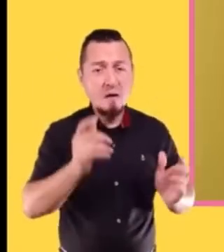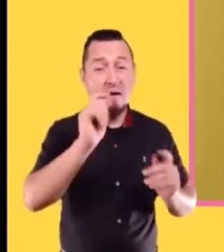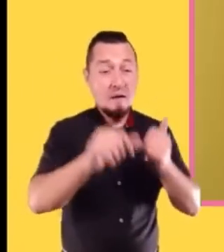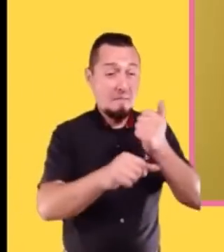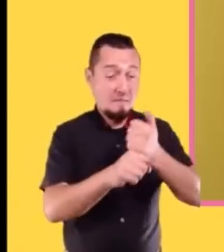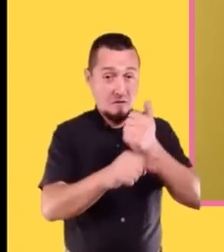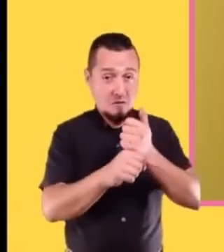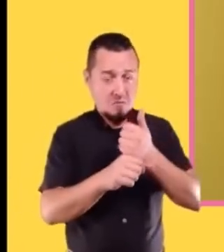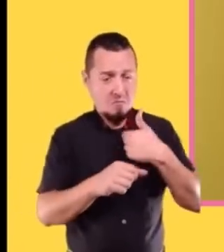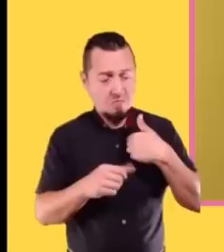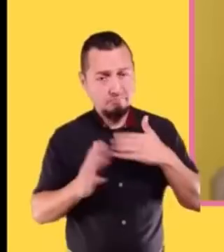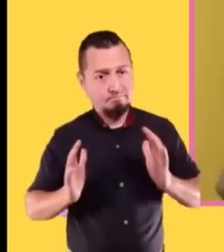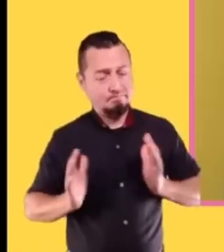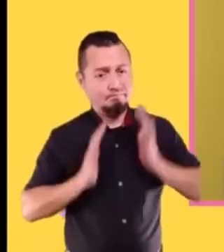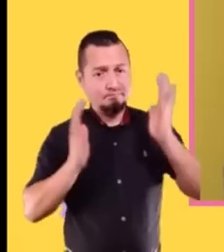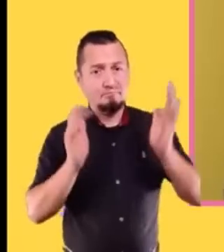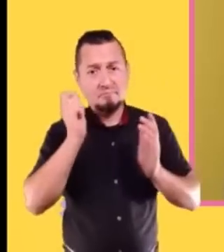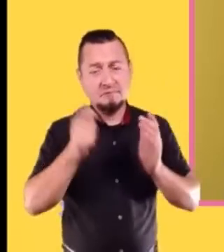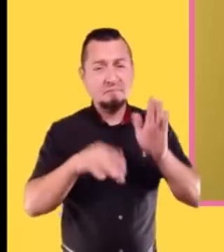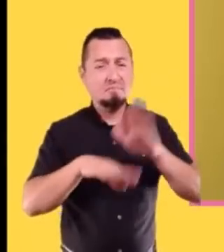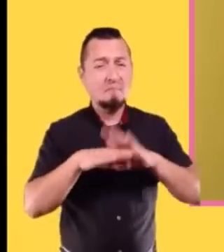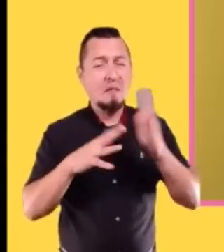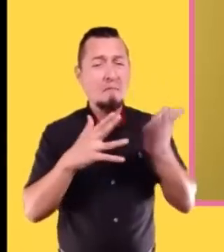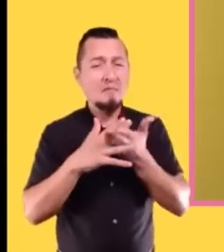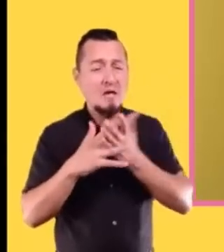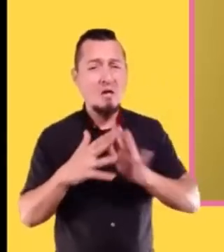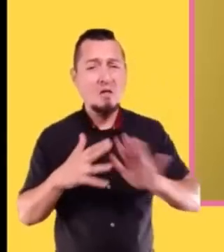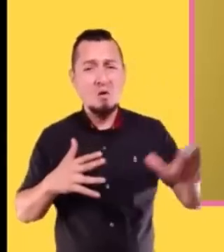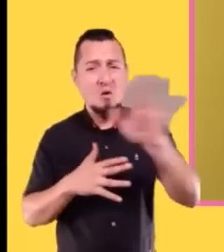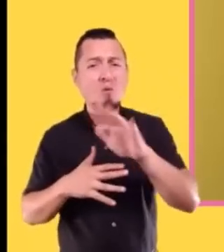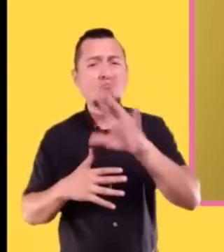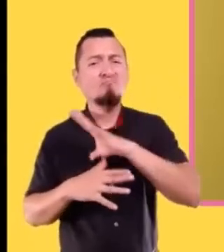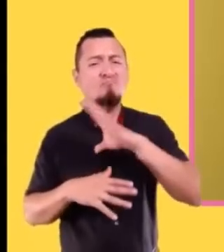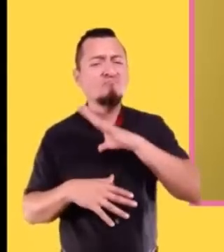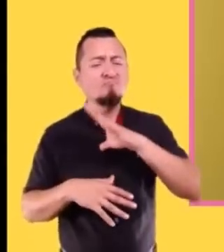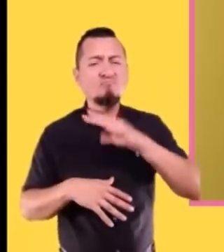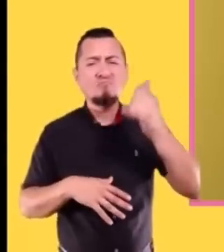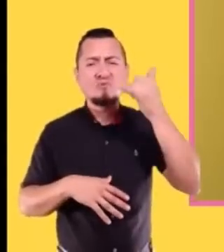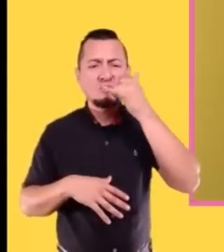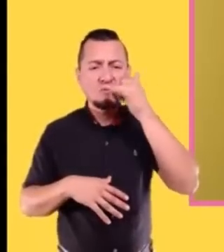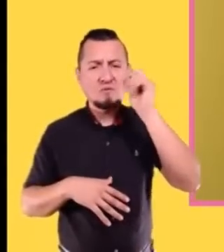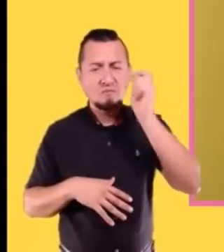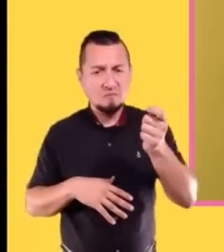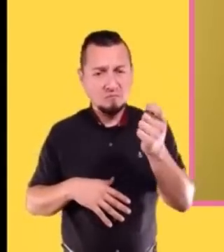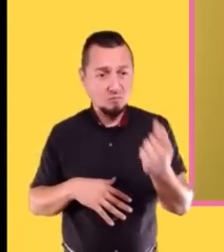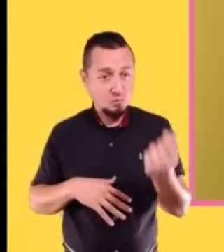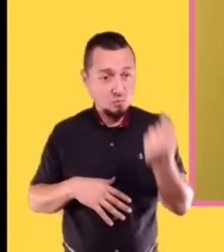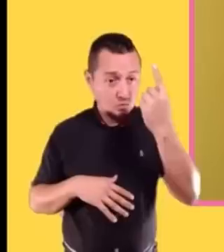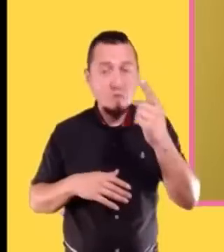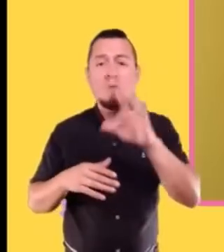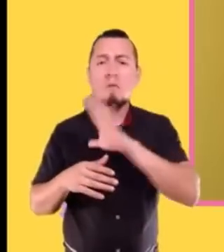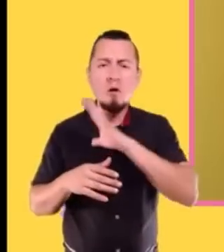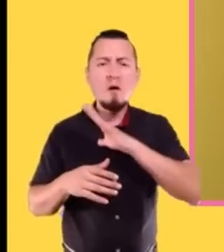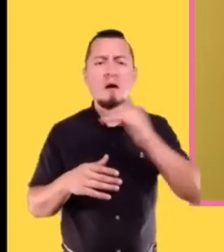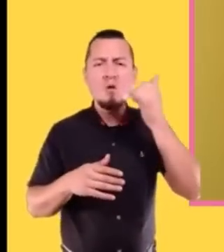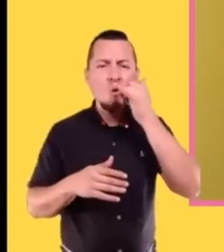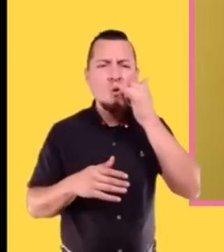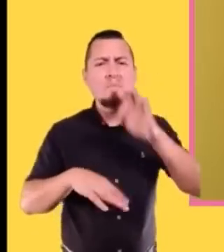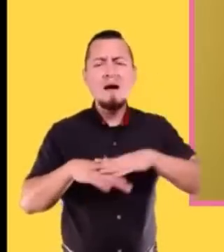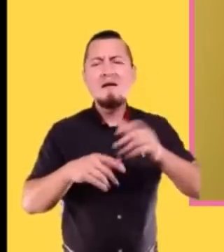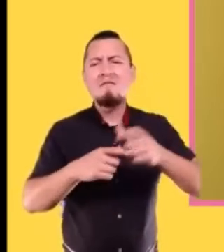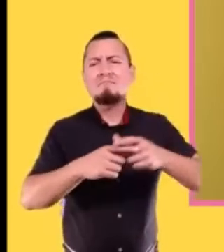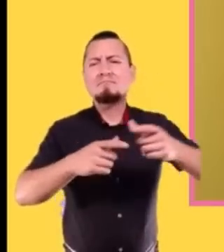sorprendió que ya más de la mitad de los niños de primaria tienen acceso a estos dispositivos. No es el único canal, son muchos canales. Y las nuevas